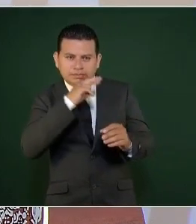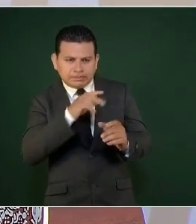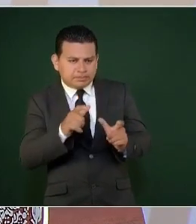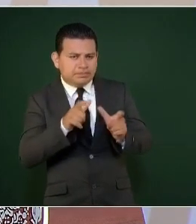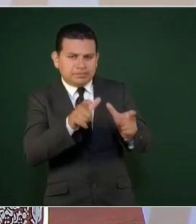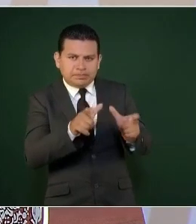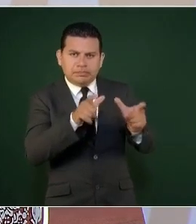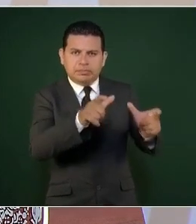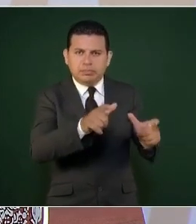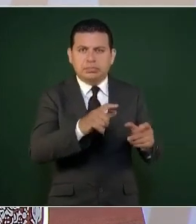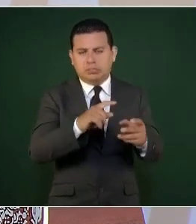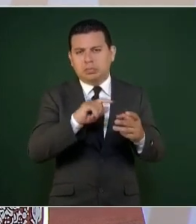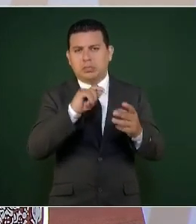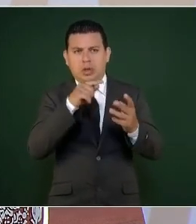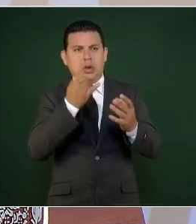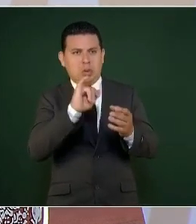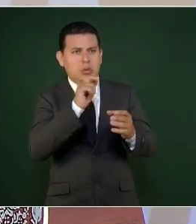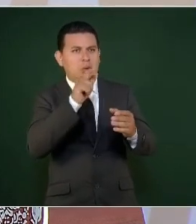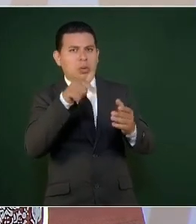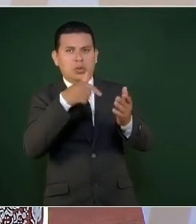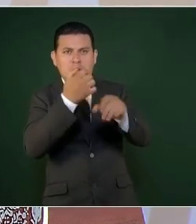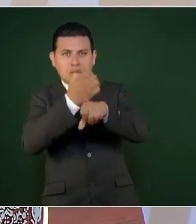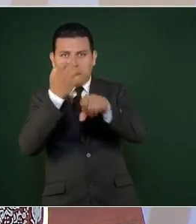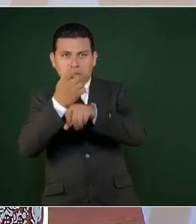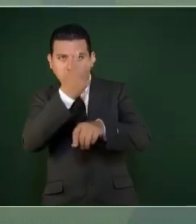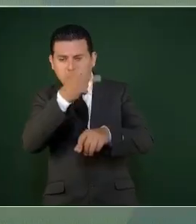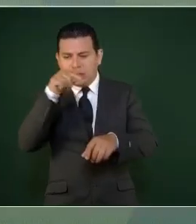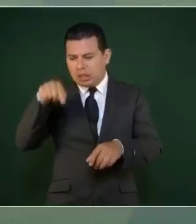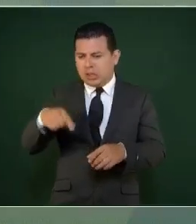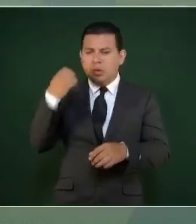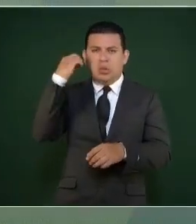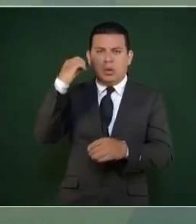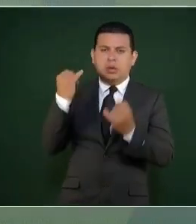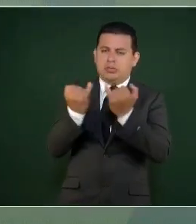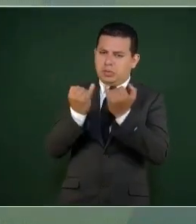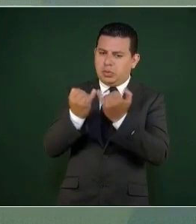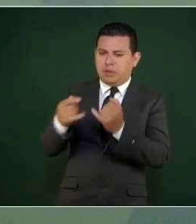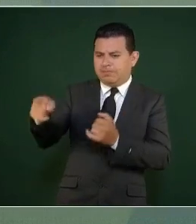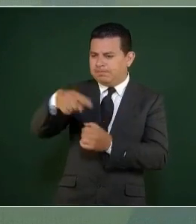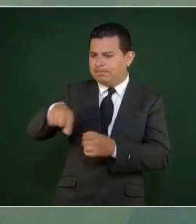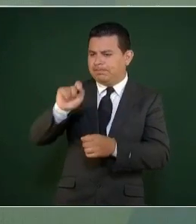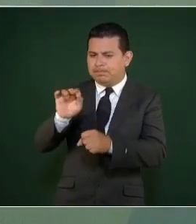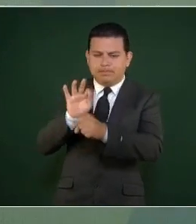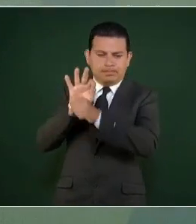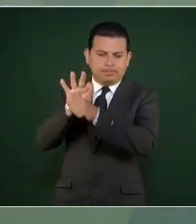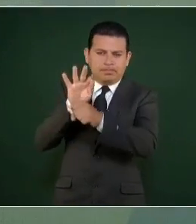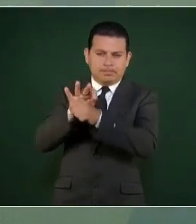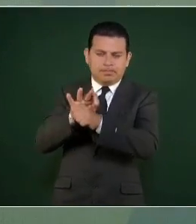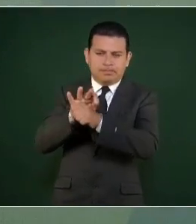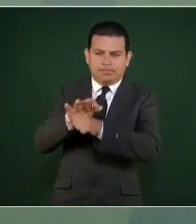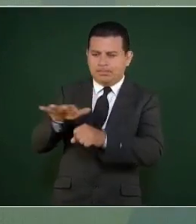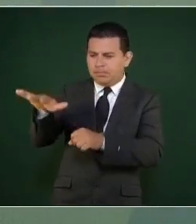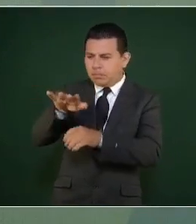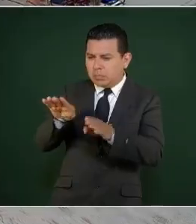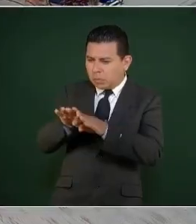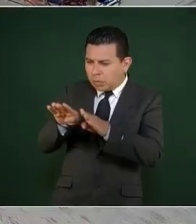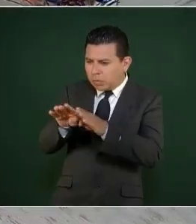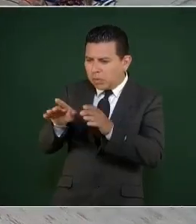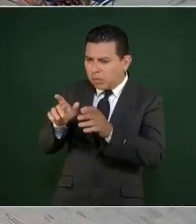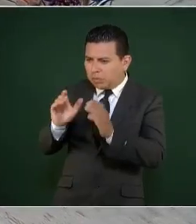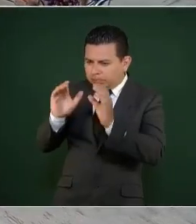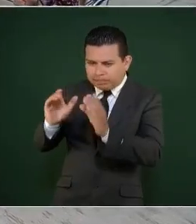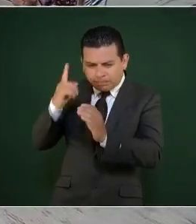2. Lo mismo aquí en Oaxaca y en todo el país. Si